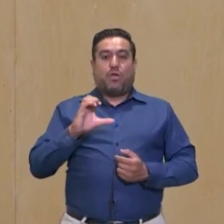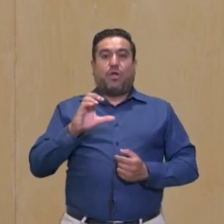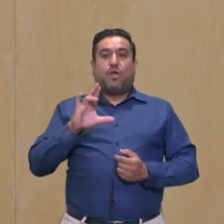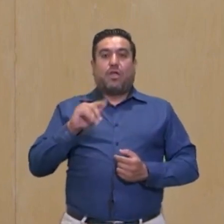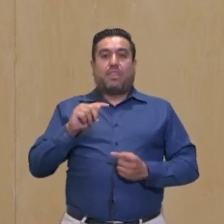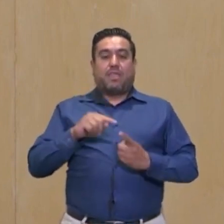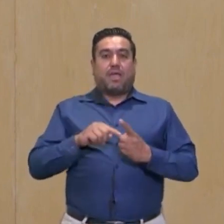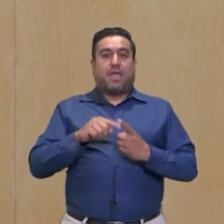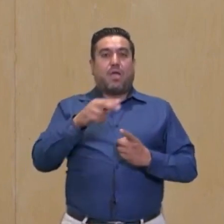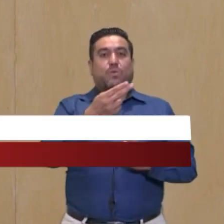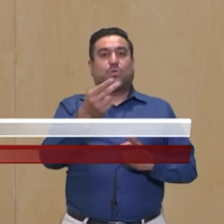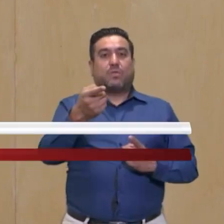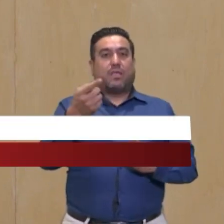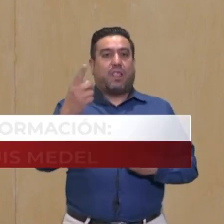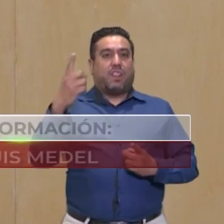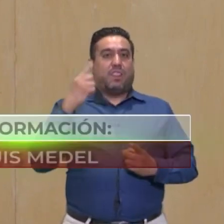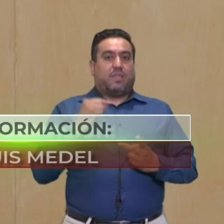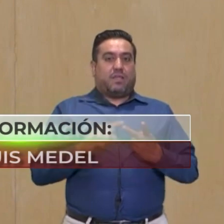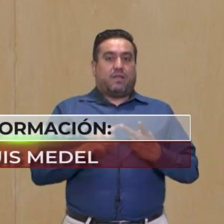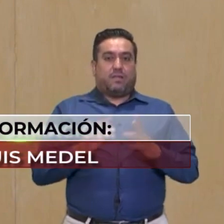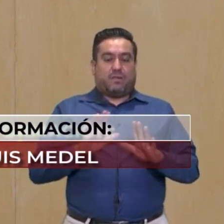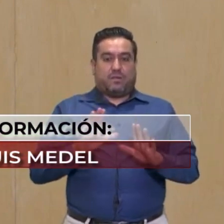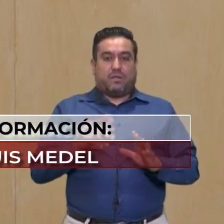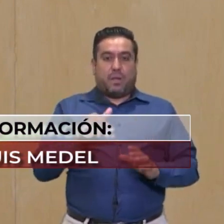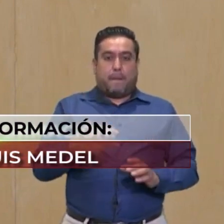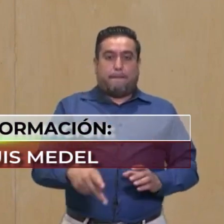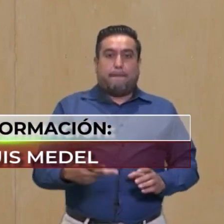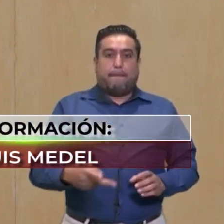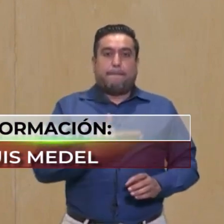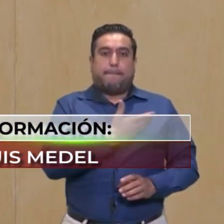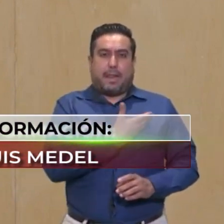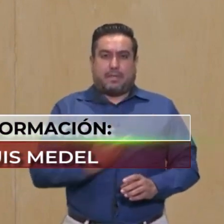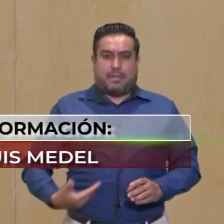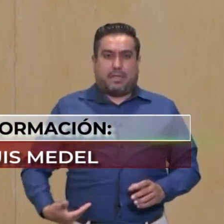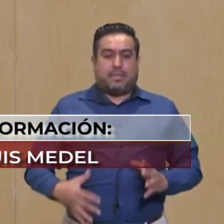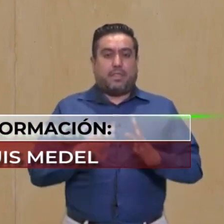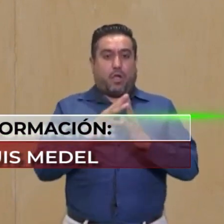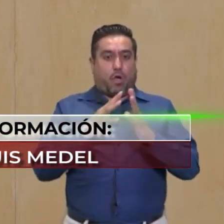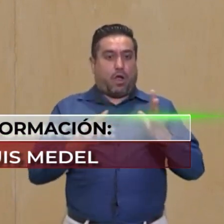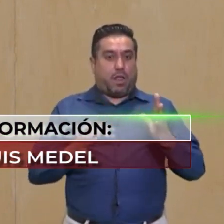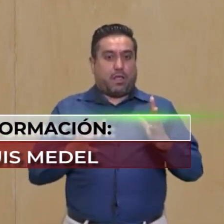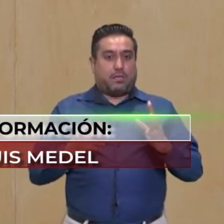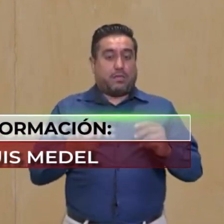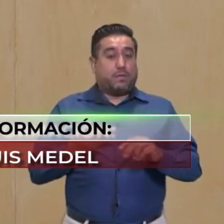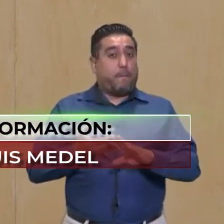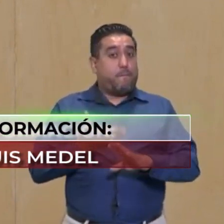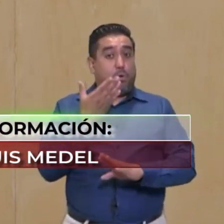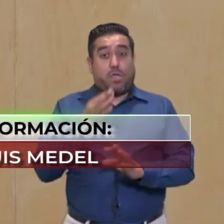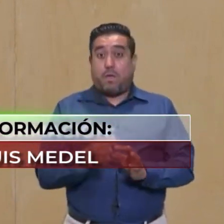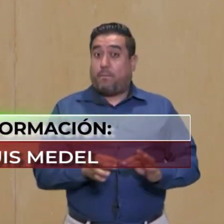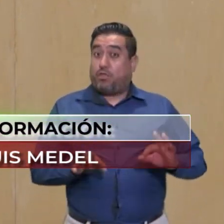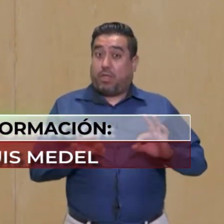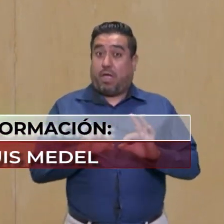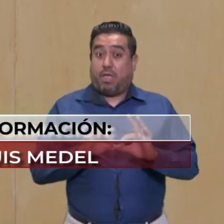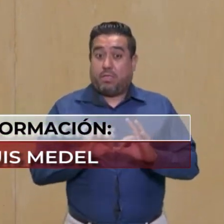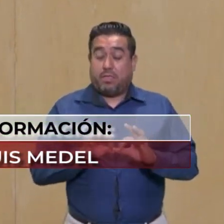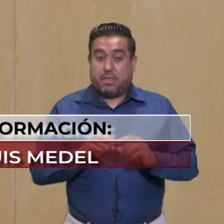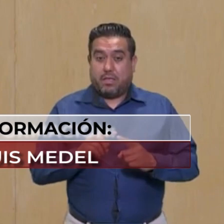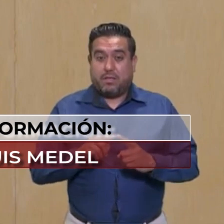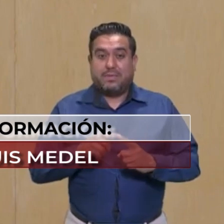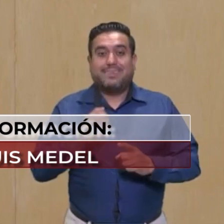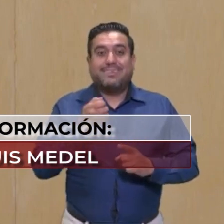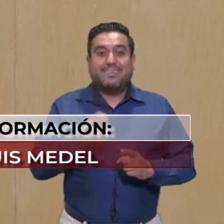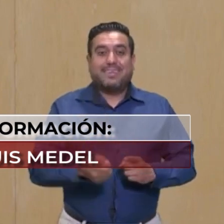la descalificación una presidencia de congreso es un espacio muy importante Luis medel